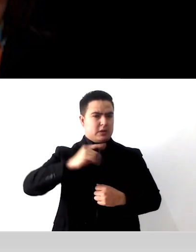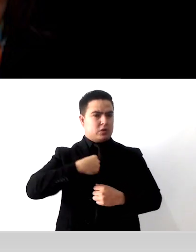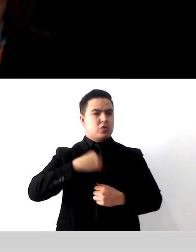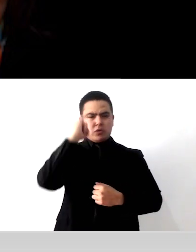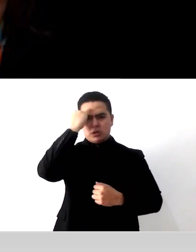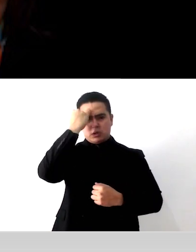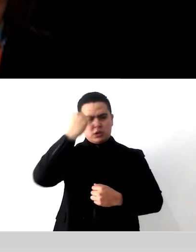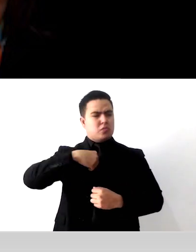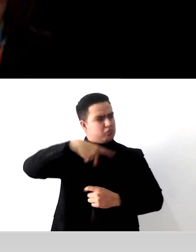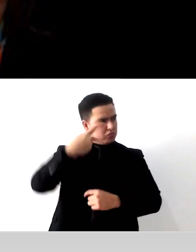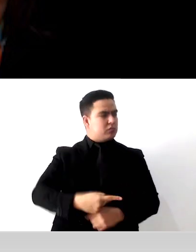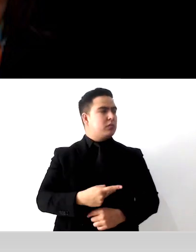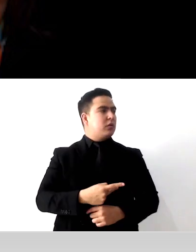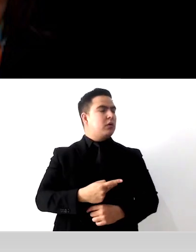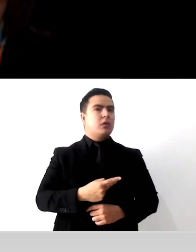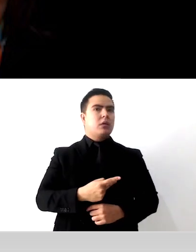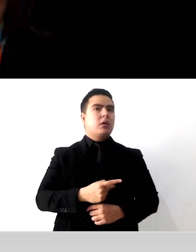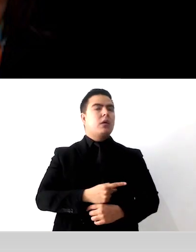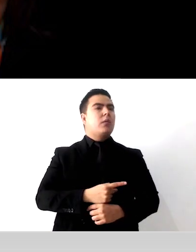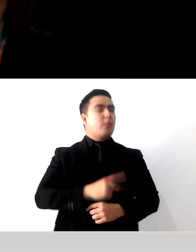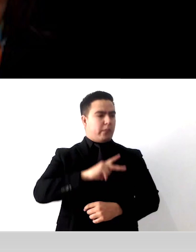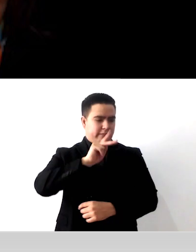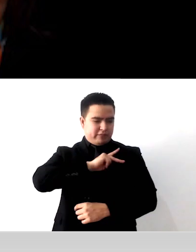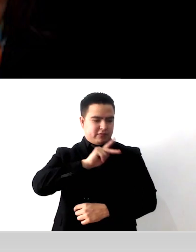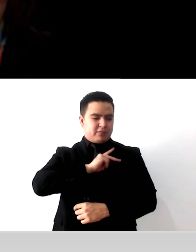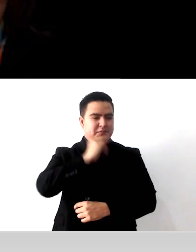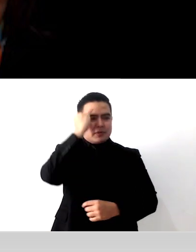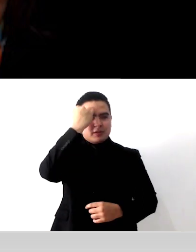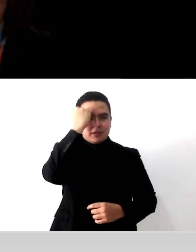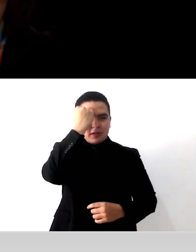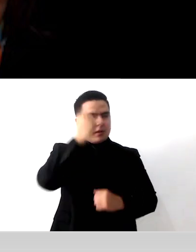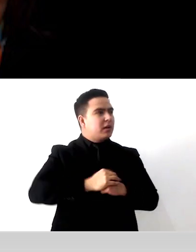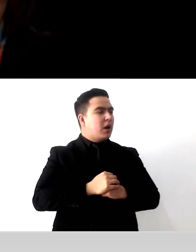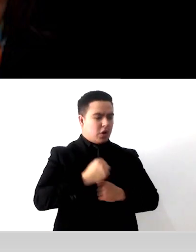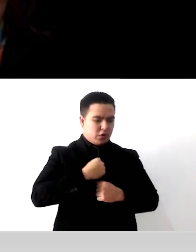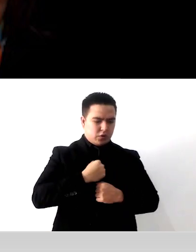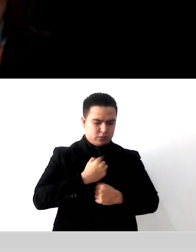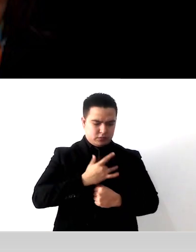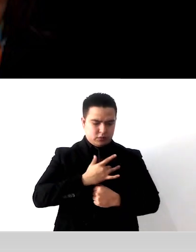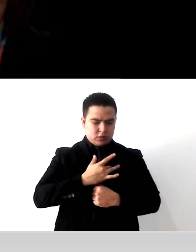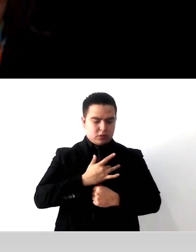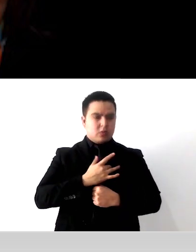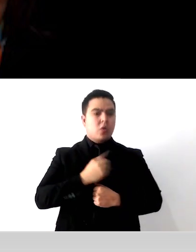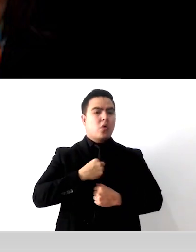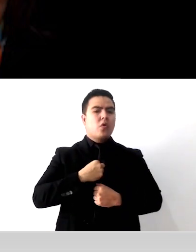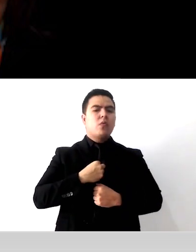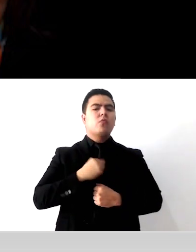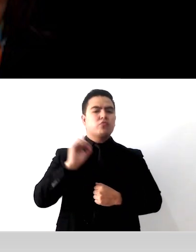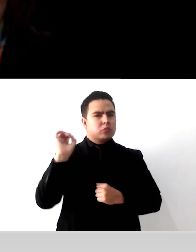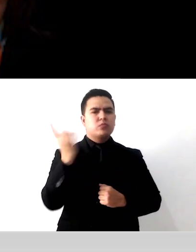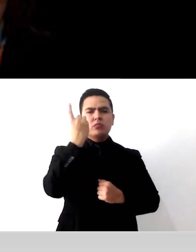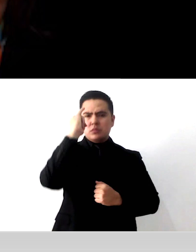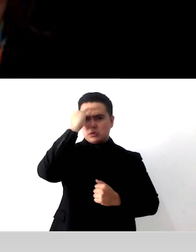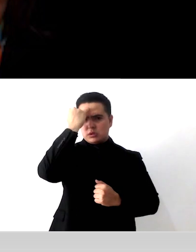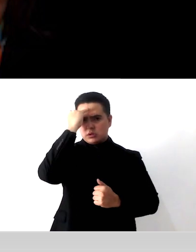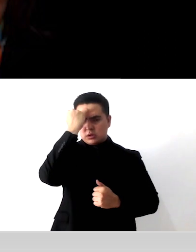que es un derecho humano y personalísimo de la persona, tú autodefinirte o autodescribirte como trans o como